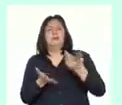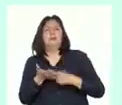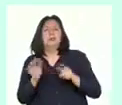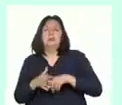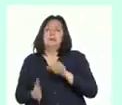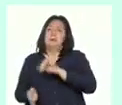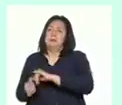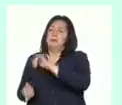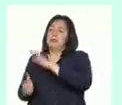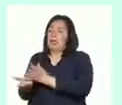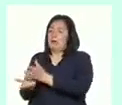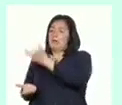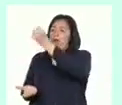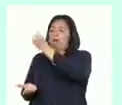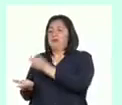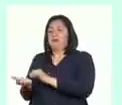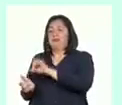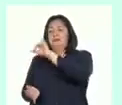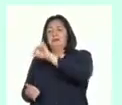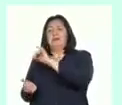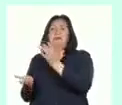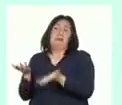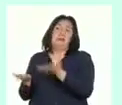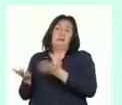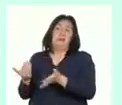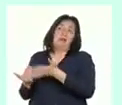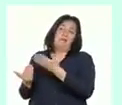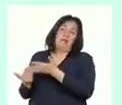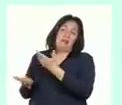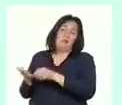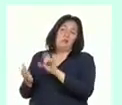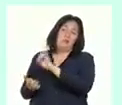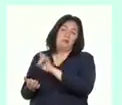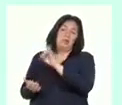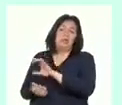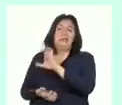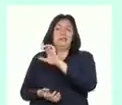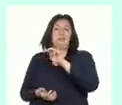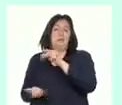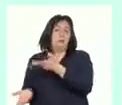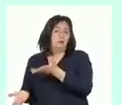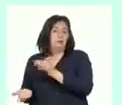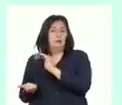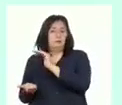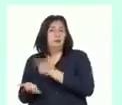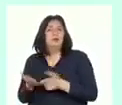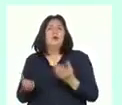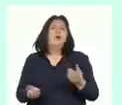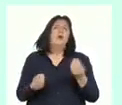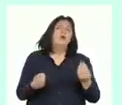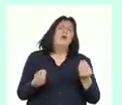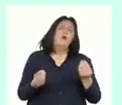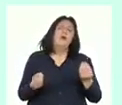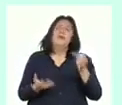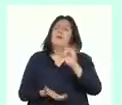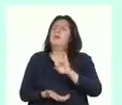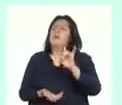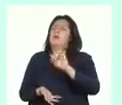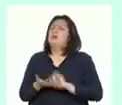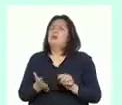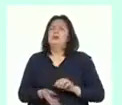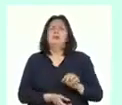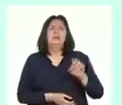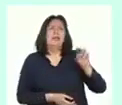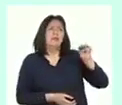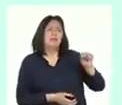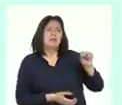la altura de una botella, tal vez sea más práctico usar centímetros. ¿Cómo podríamos utilizar los